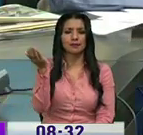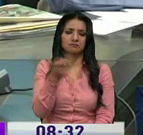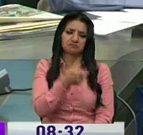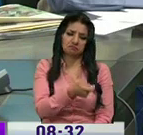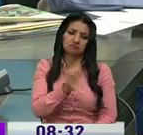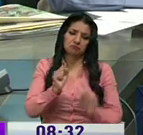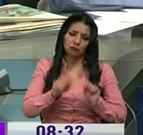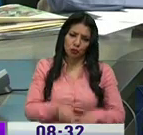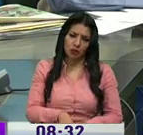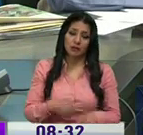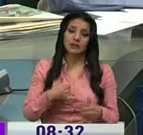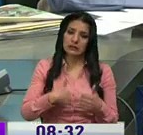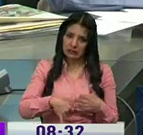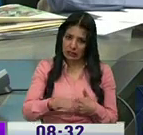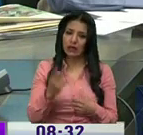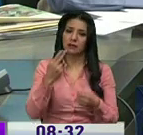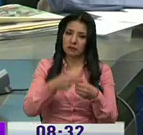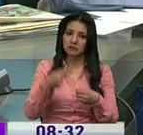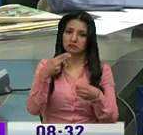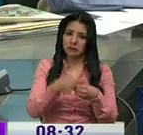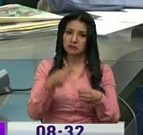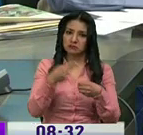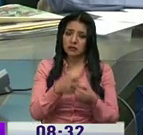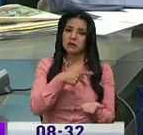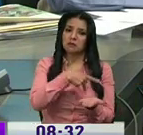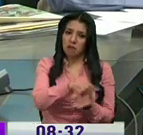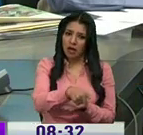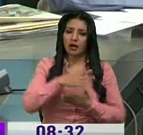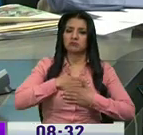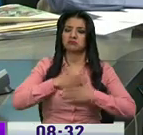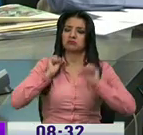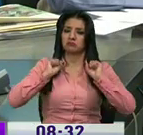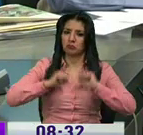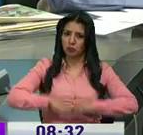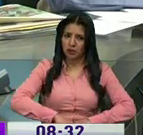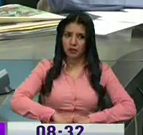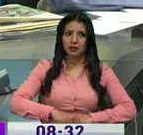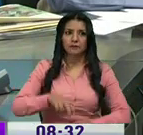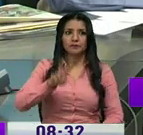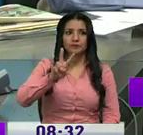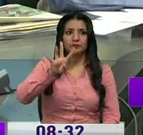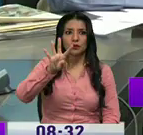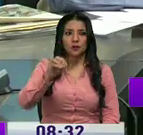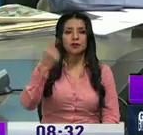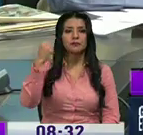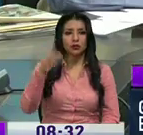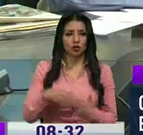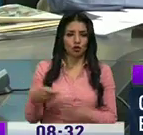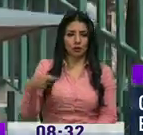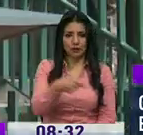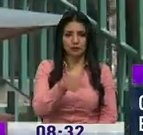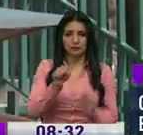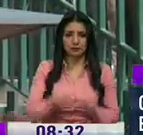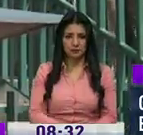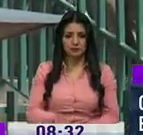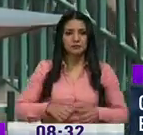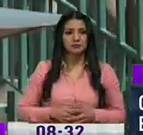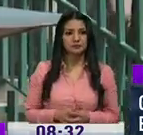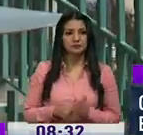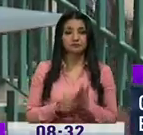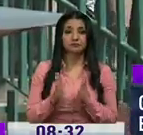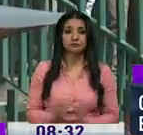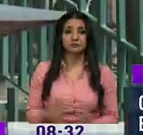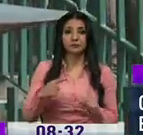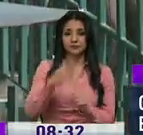que obviamente sigan acudiendo y poder satisfacer esta necesidad. Están asignados 240 millones de dólares para eso. Según la ministra